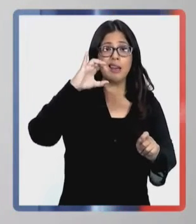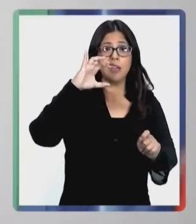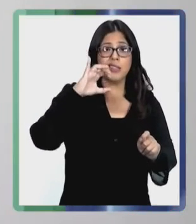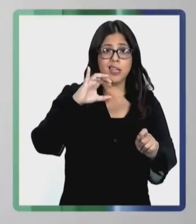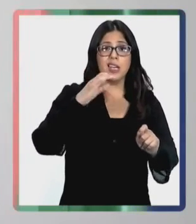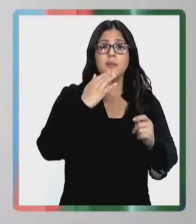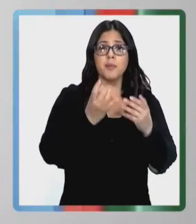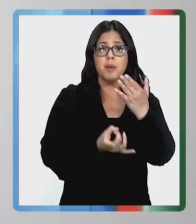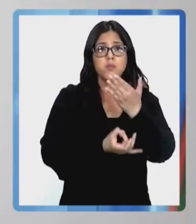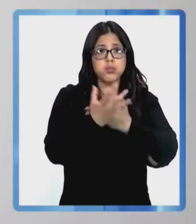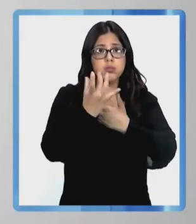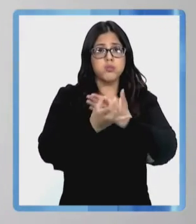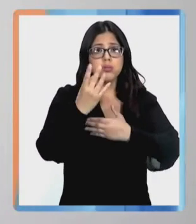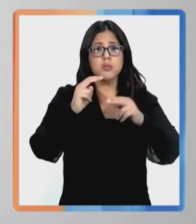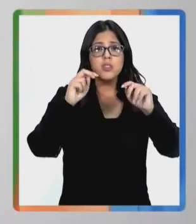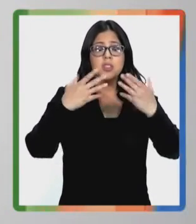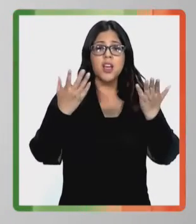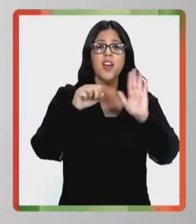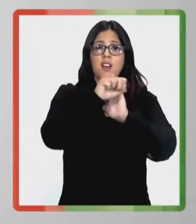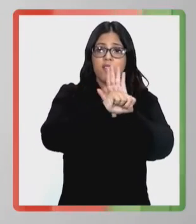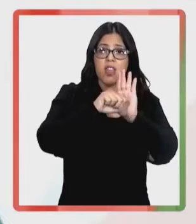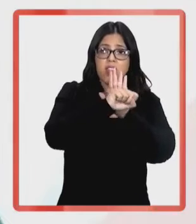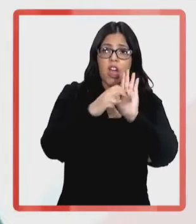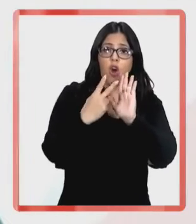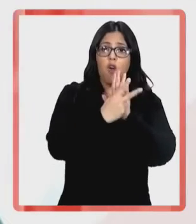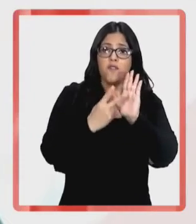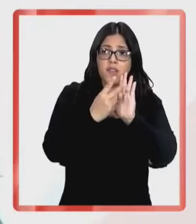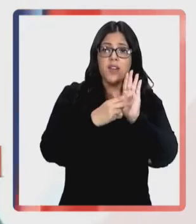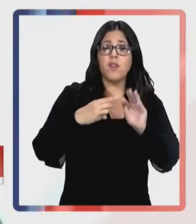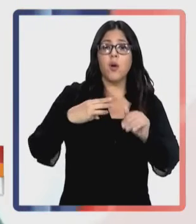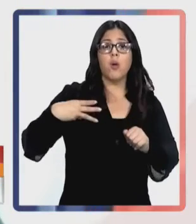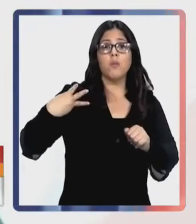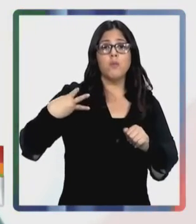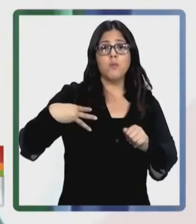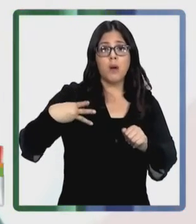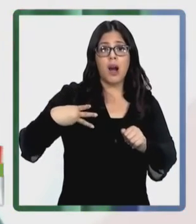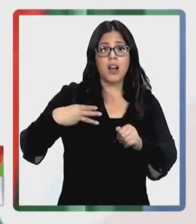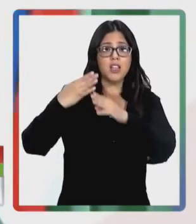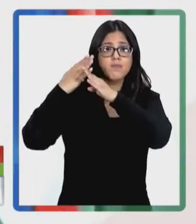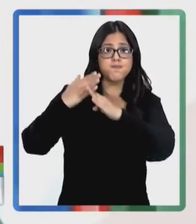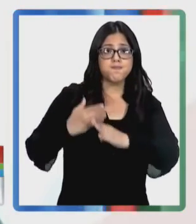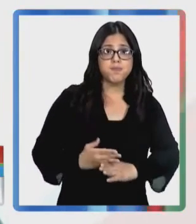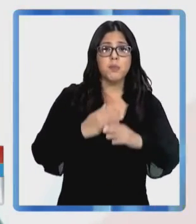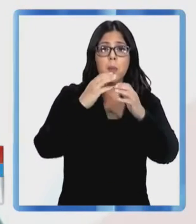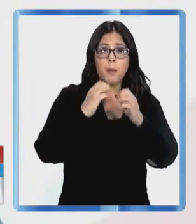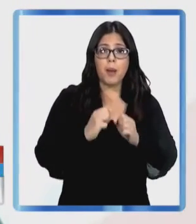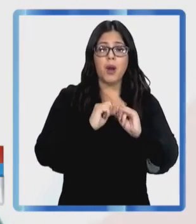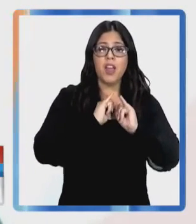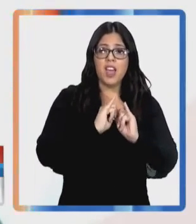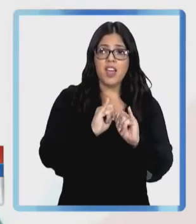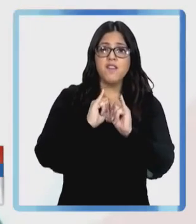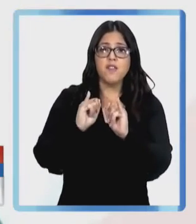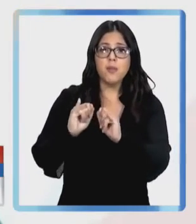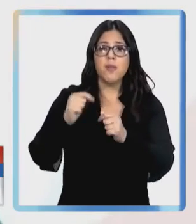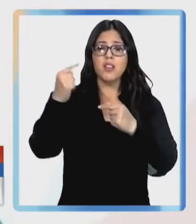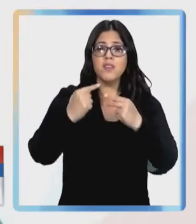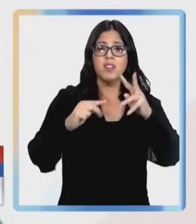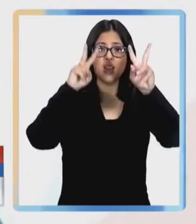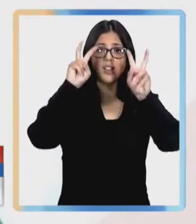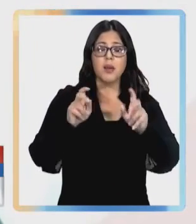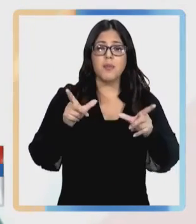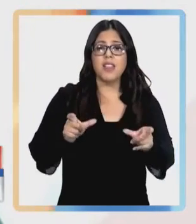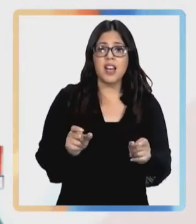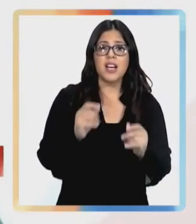distintos live esta semana, todos los martes del mes, para poder transmitir distintos contenidos referentes al